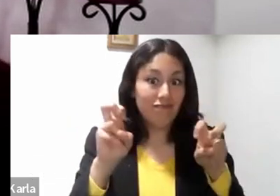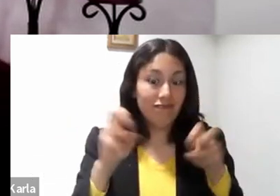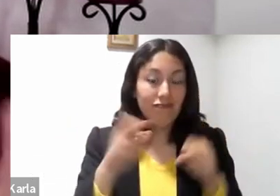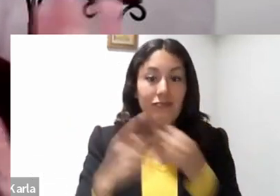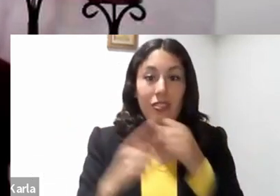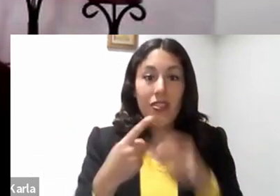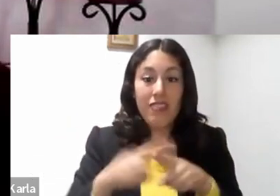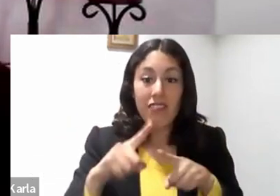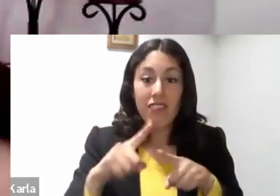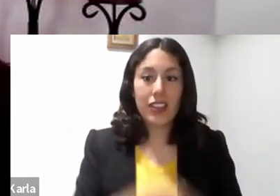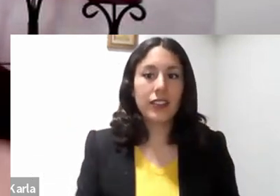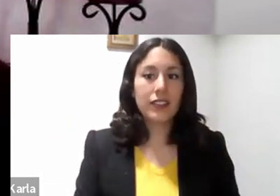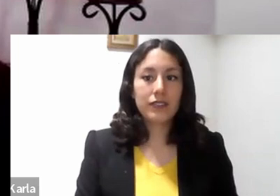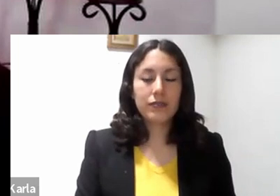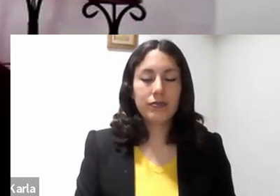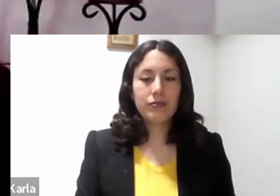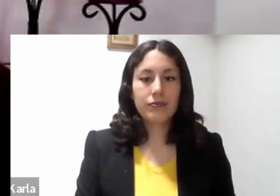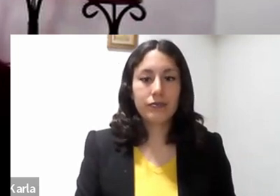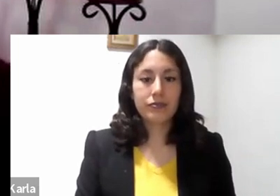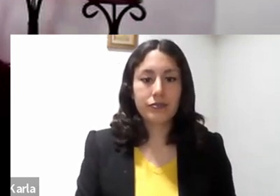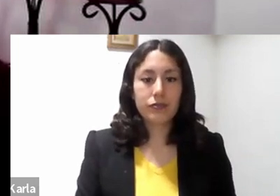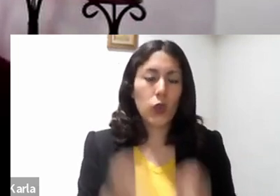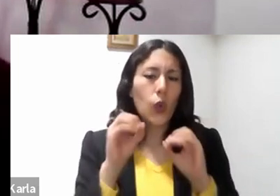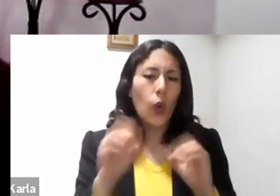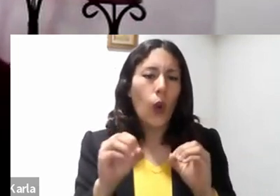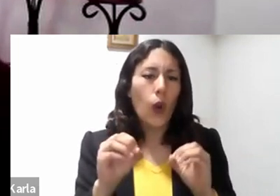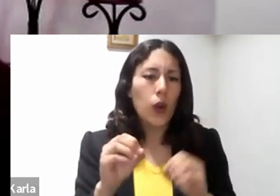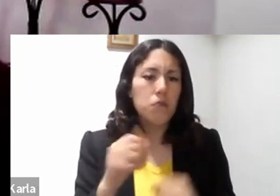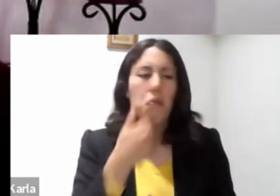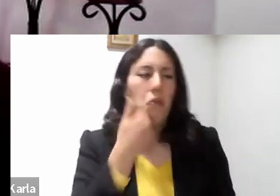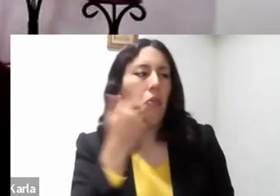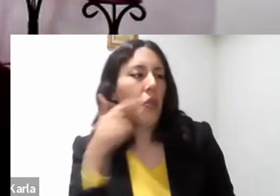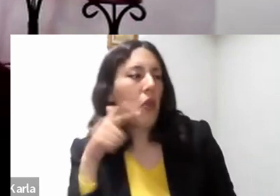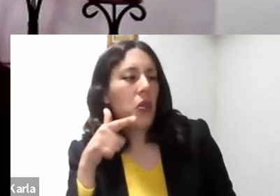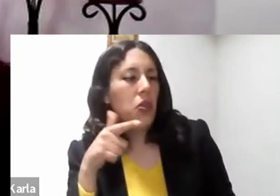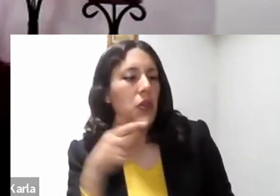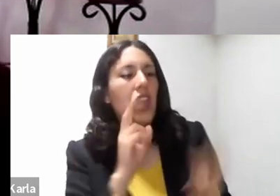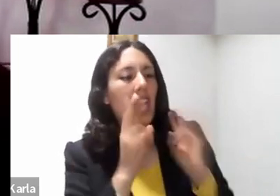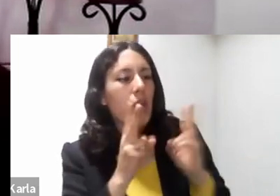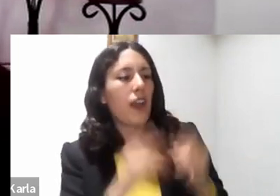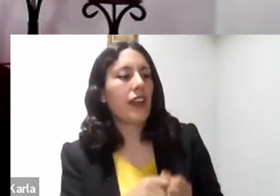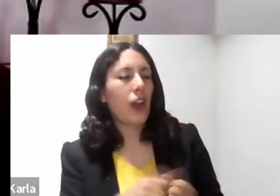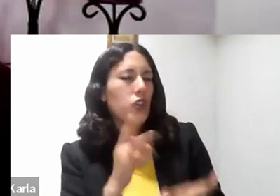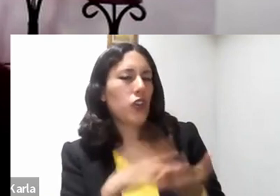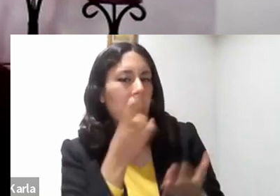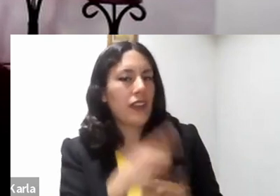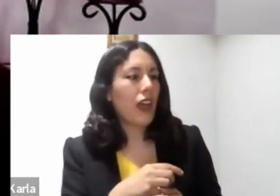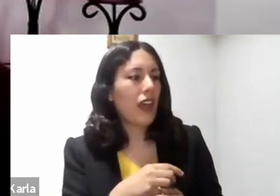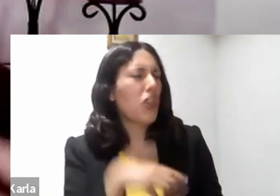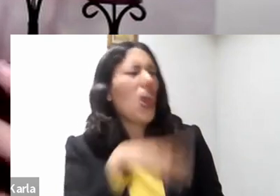o en vez de querer tener esa plática seria lista no cuéntame de tu día como ese estado pues tampoco